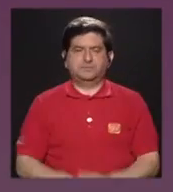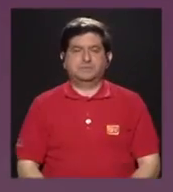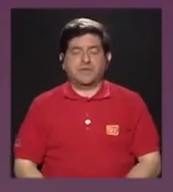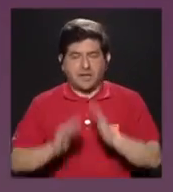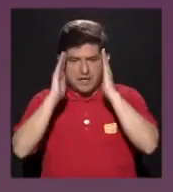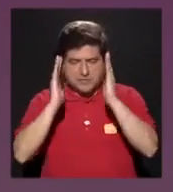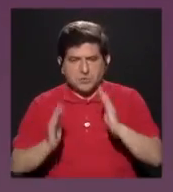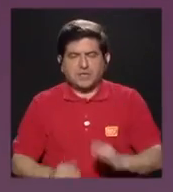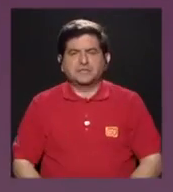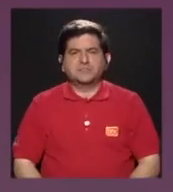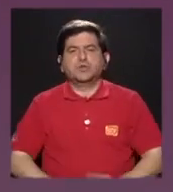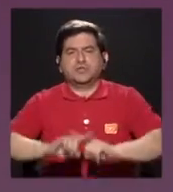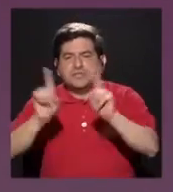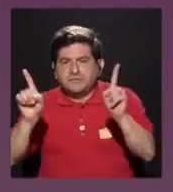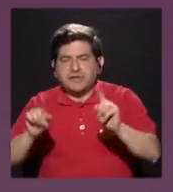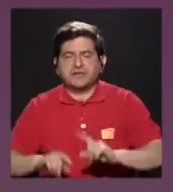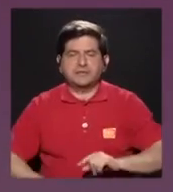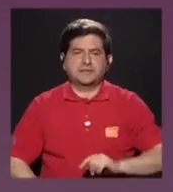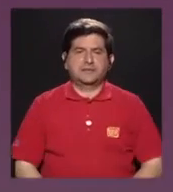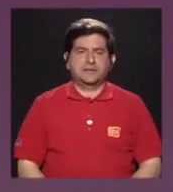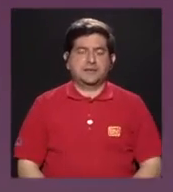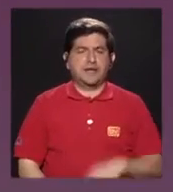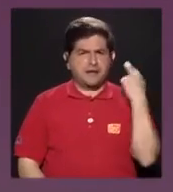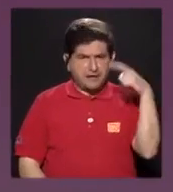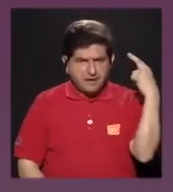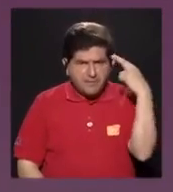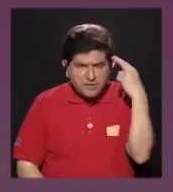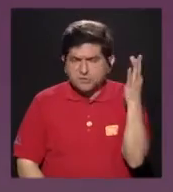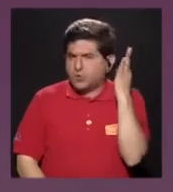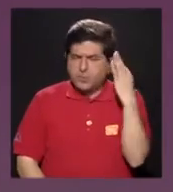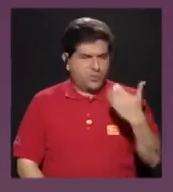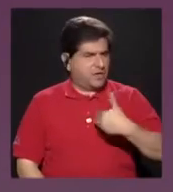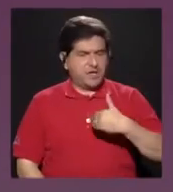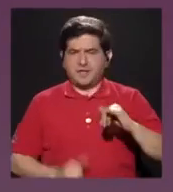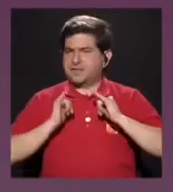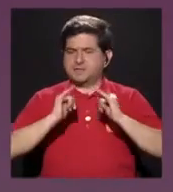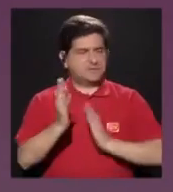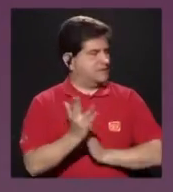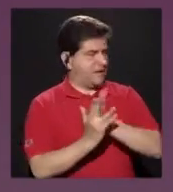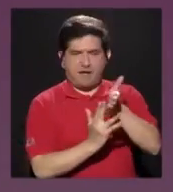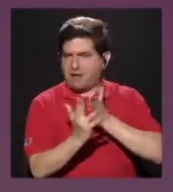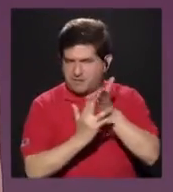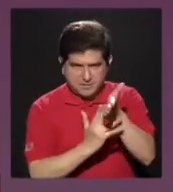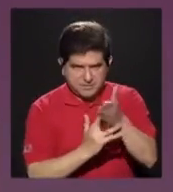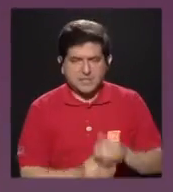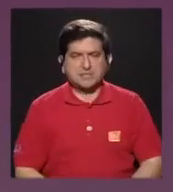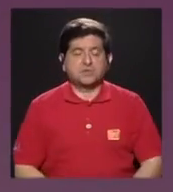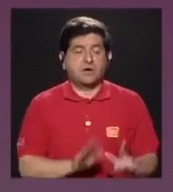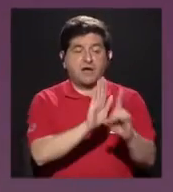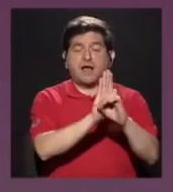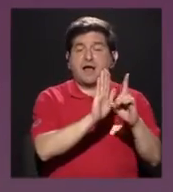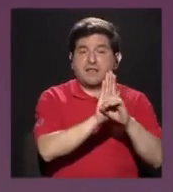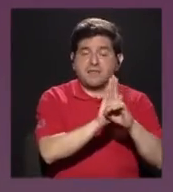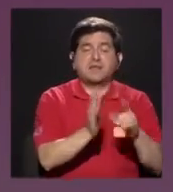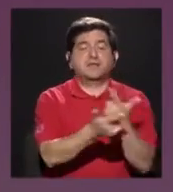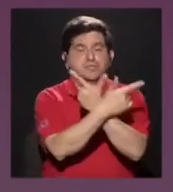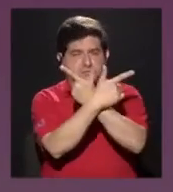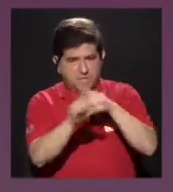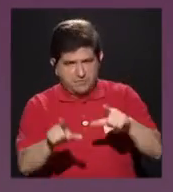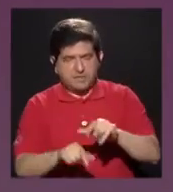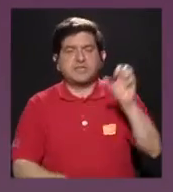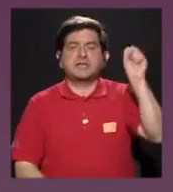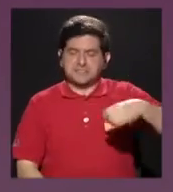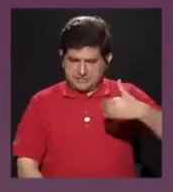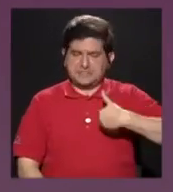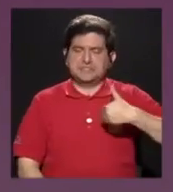trato diferenciado sí pero precisamente porque las mujeres no tenemos igual acceso a nuestros derechos y libertades como